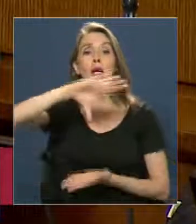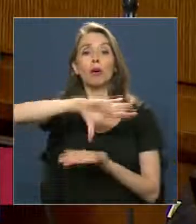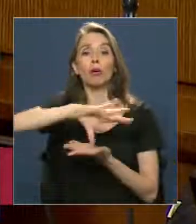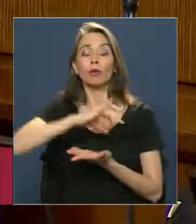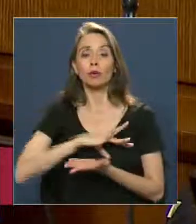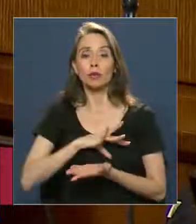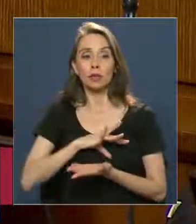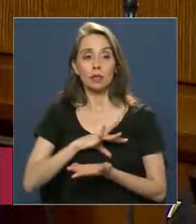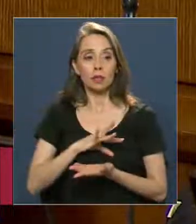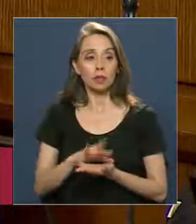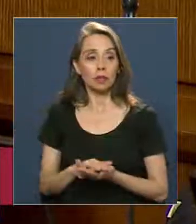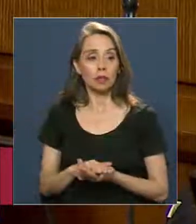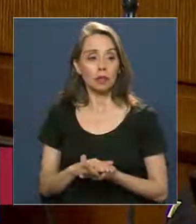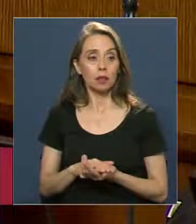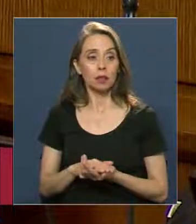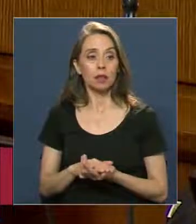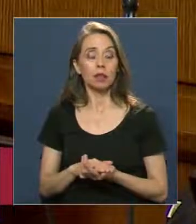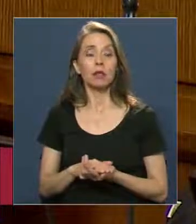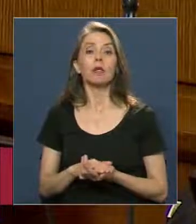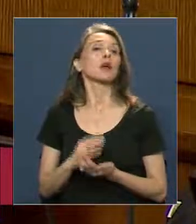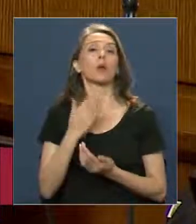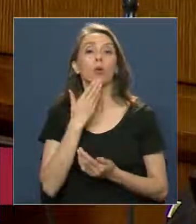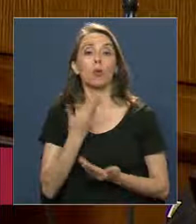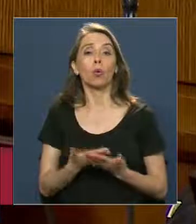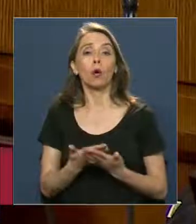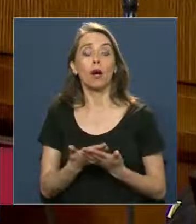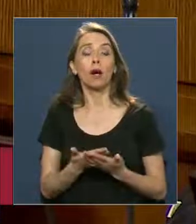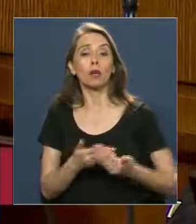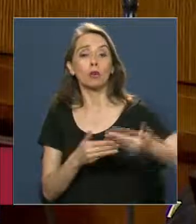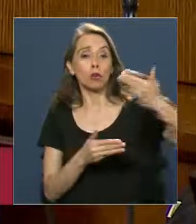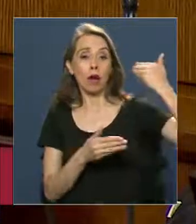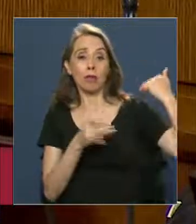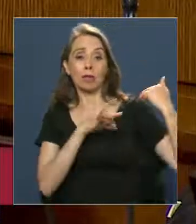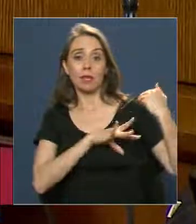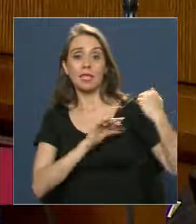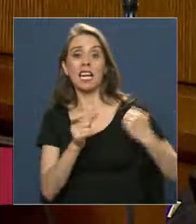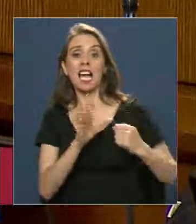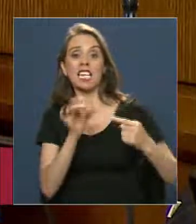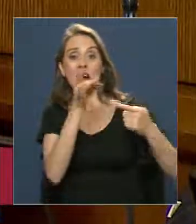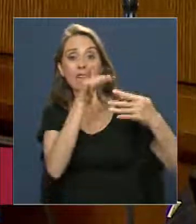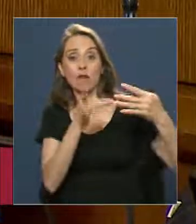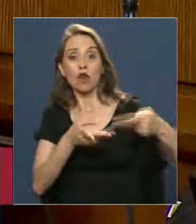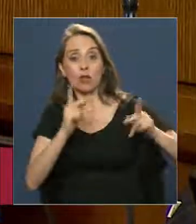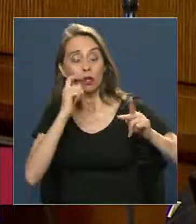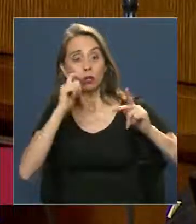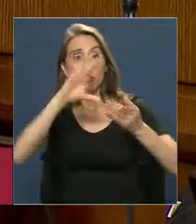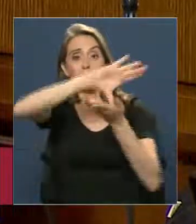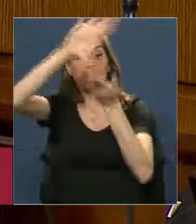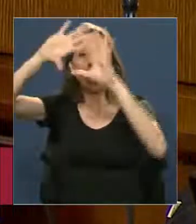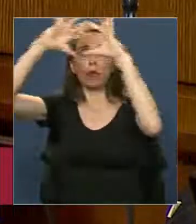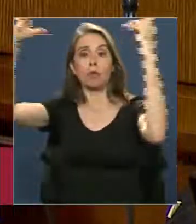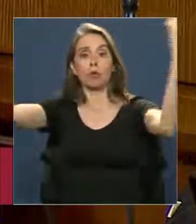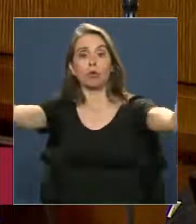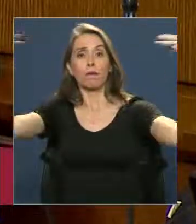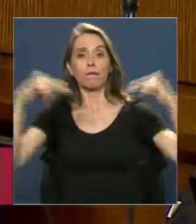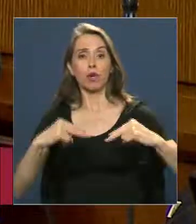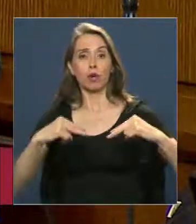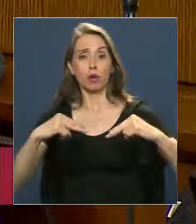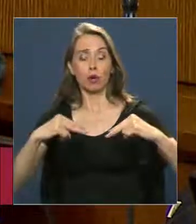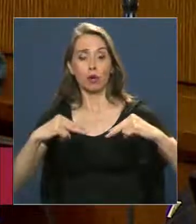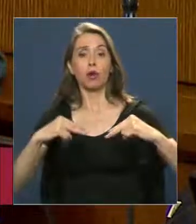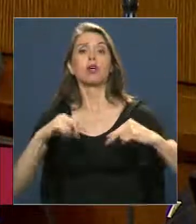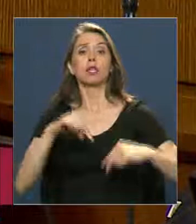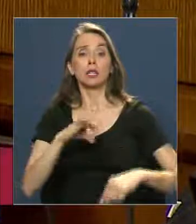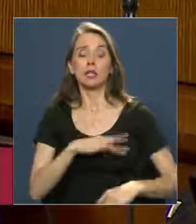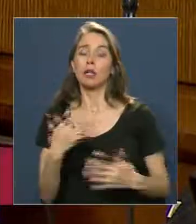superar las graves violaciones a los derechos humanos que hicieron que Chile fuera un país visto en el mundo como un país donde hubo